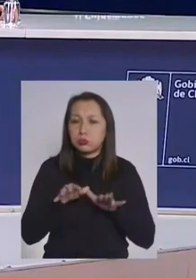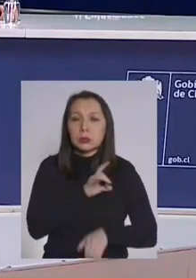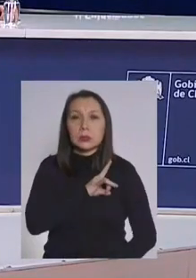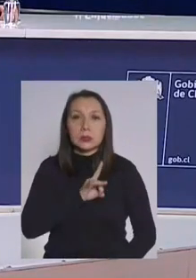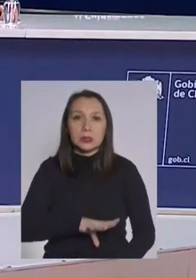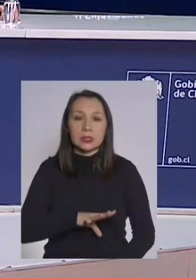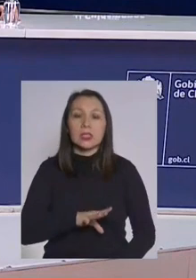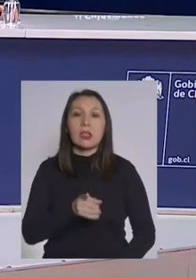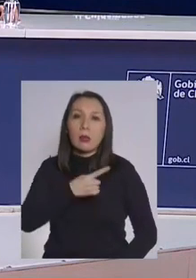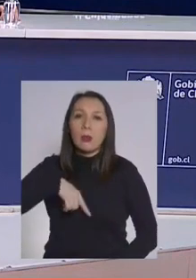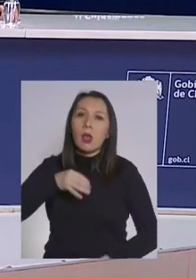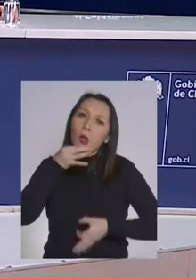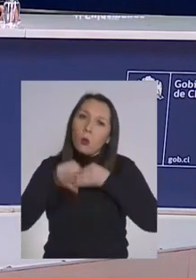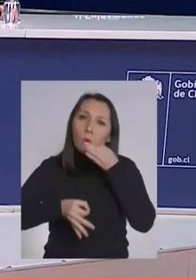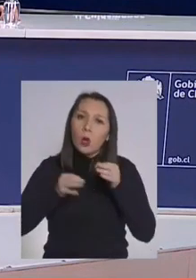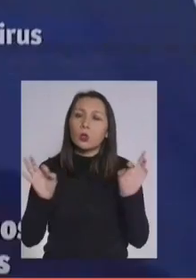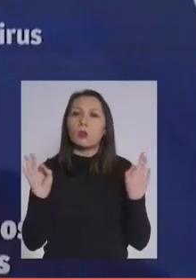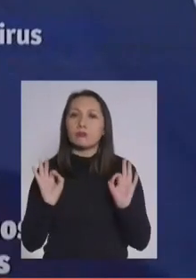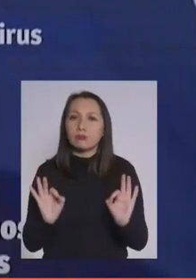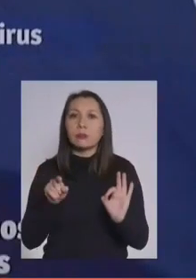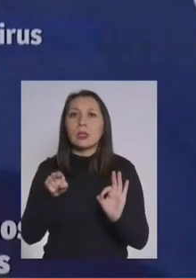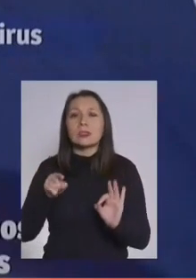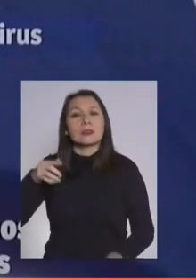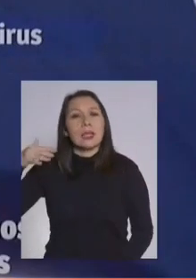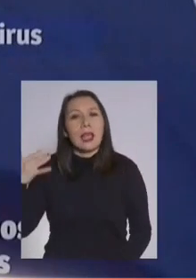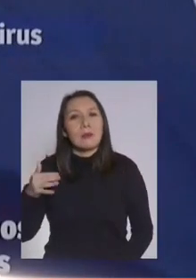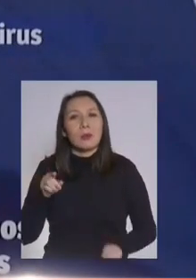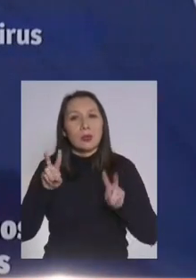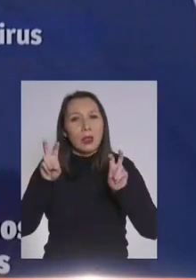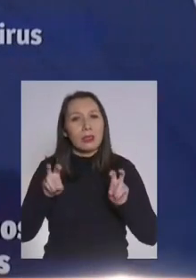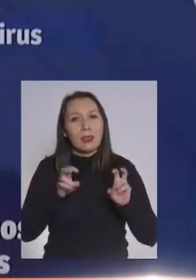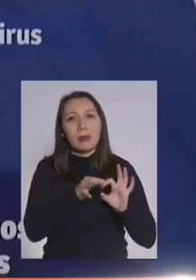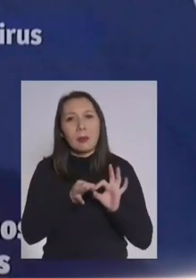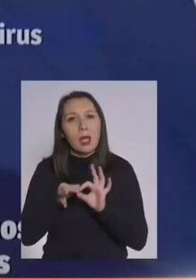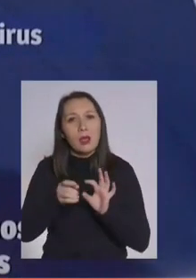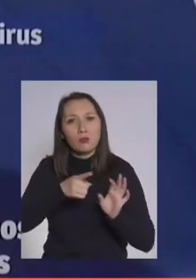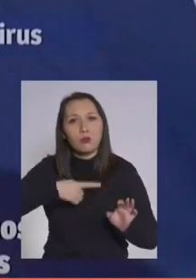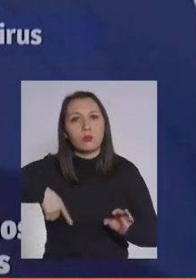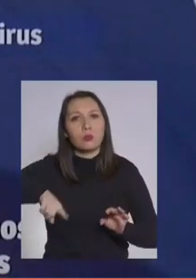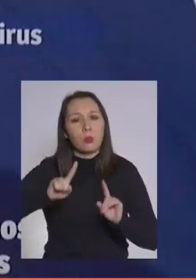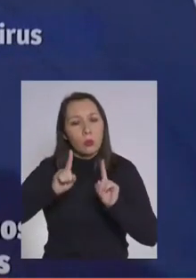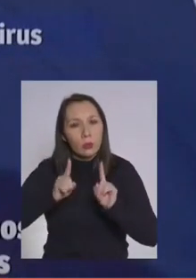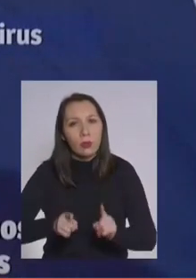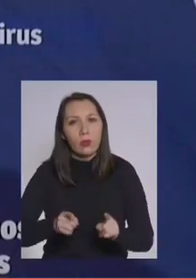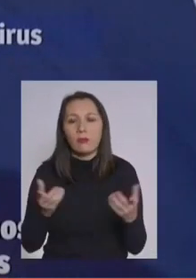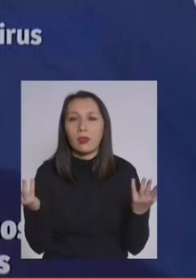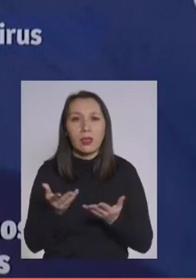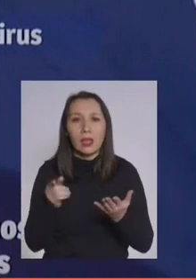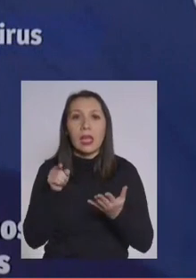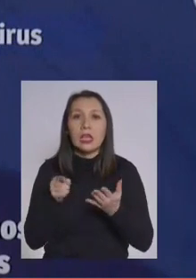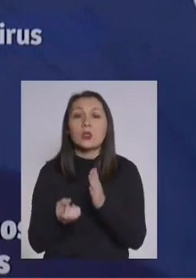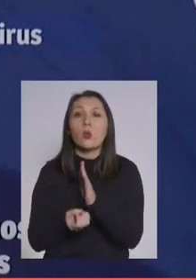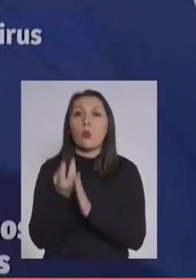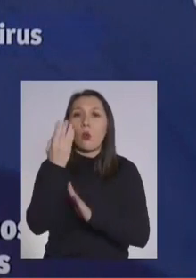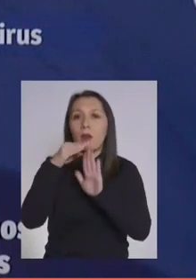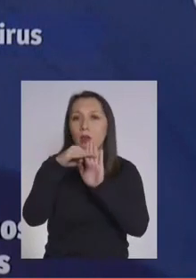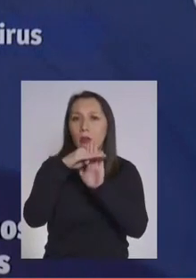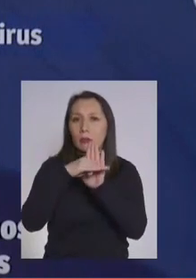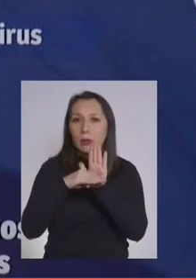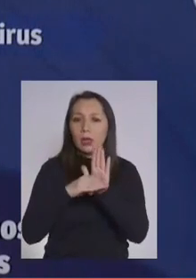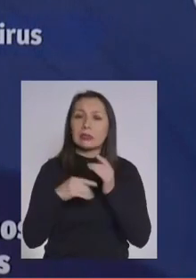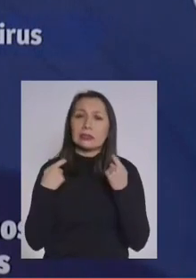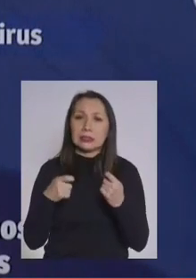para que nos hable justamente de la importancia que tenemos que tener con respecto a estas nuevas medidas